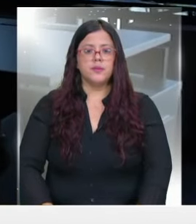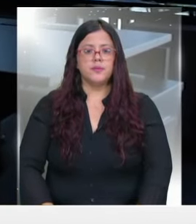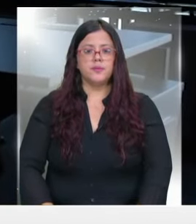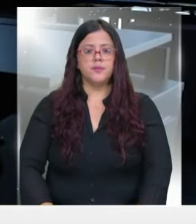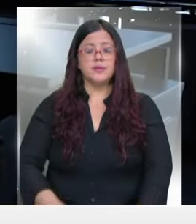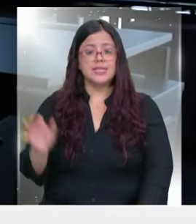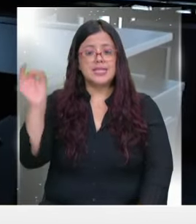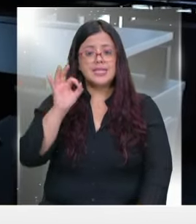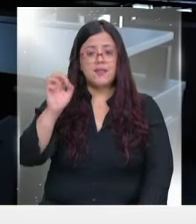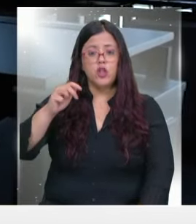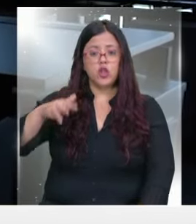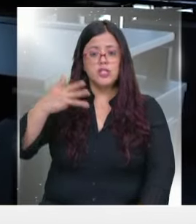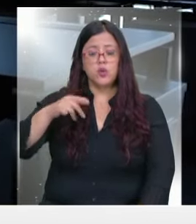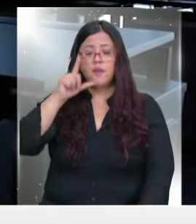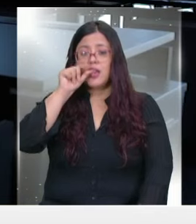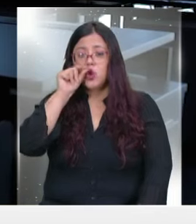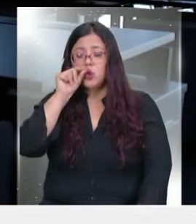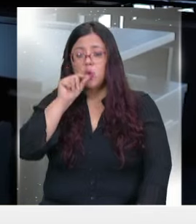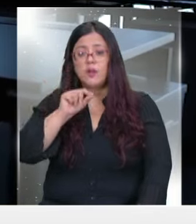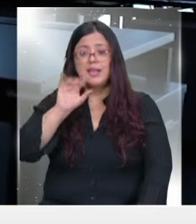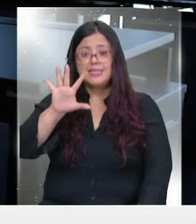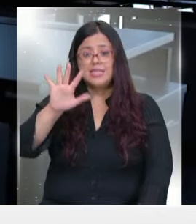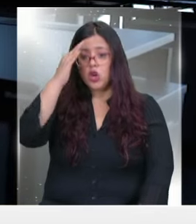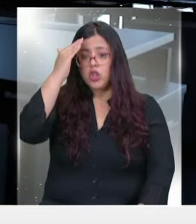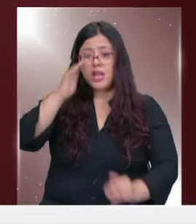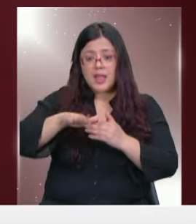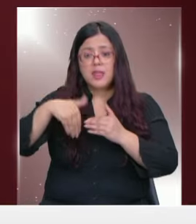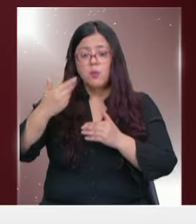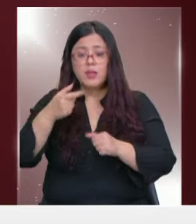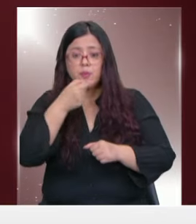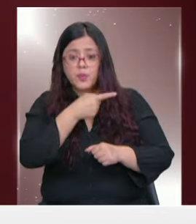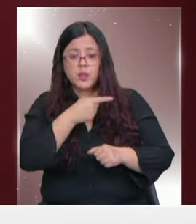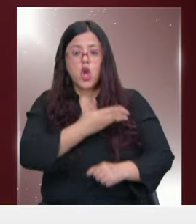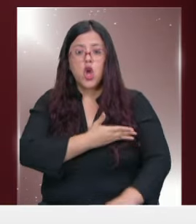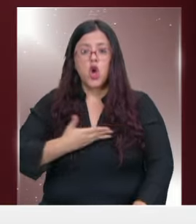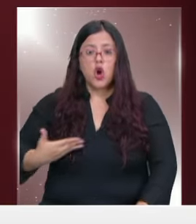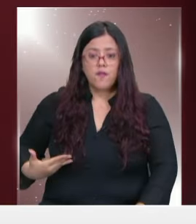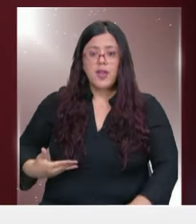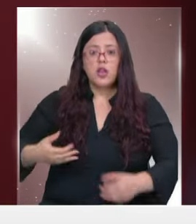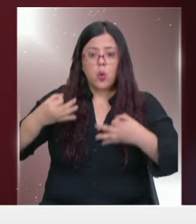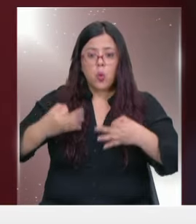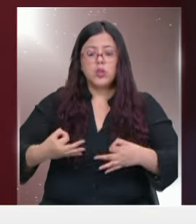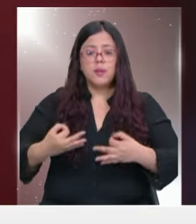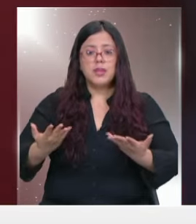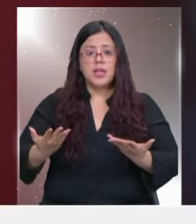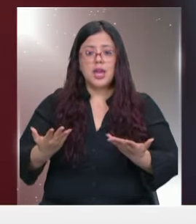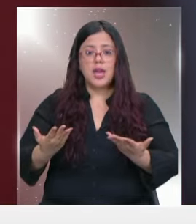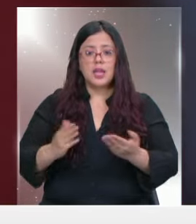Recién el sábado 19 de octubre, 5 días después de la denuncia, el gobierno realizó los trámites ante